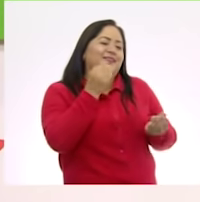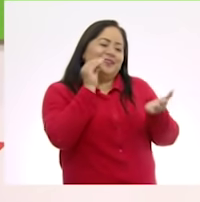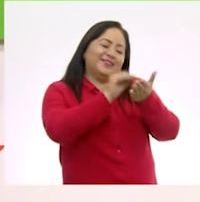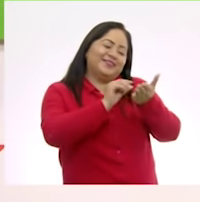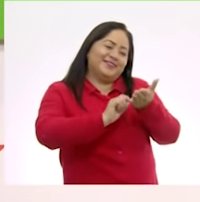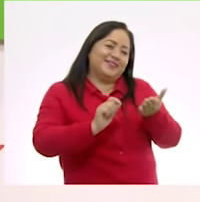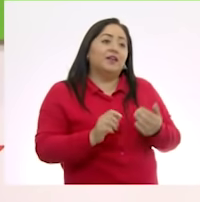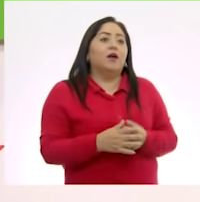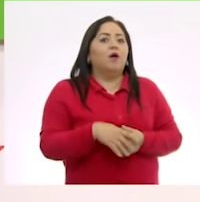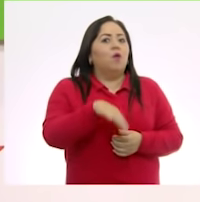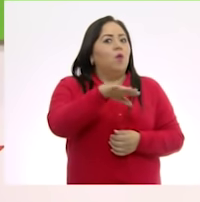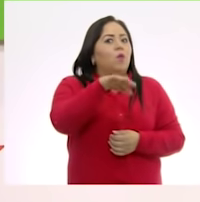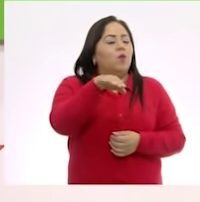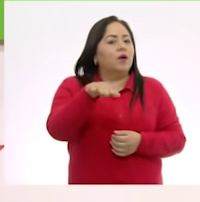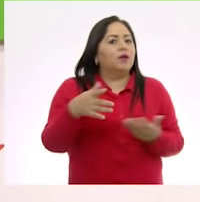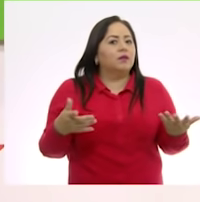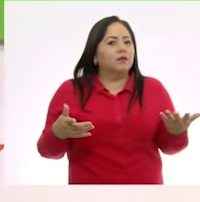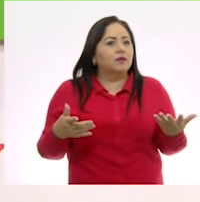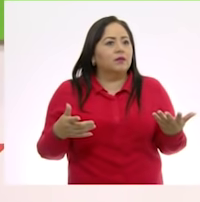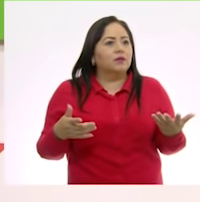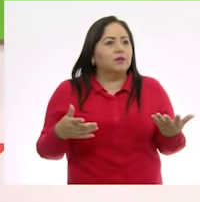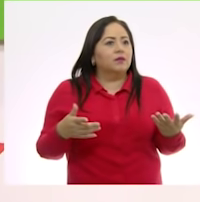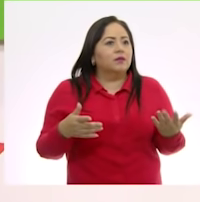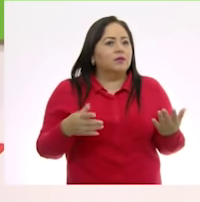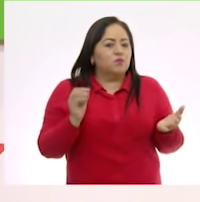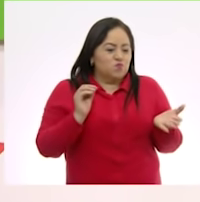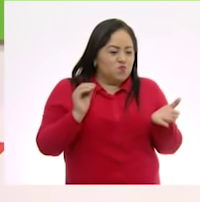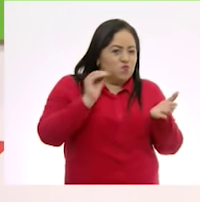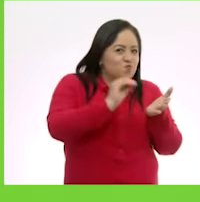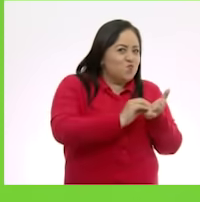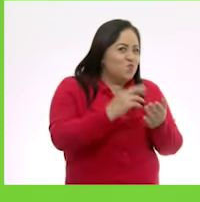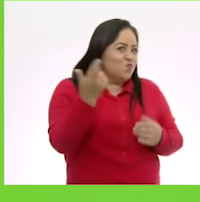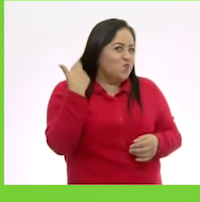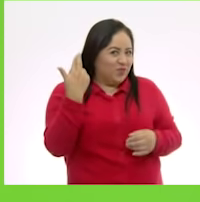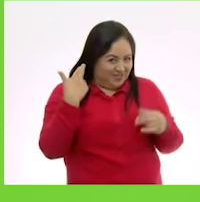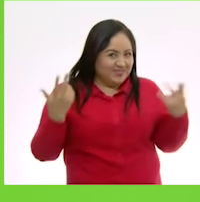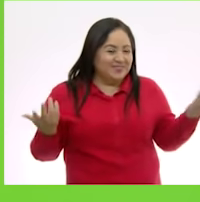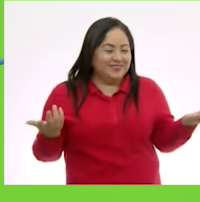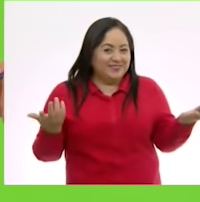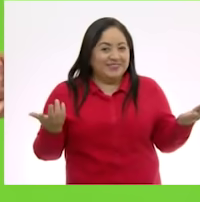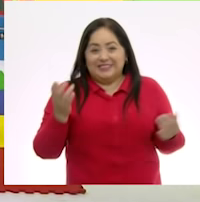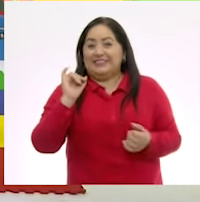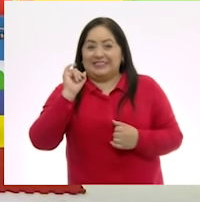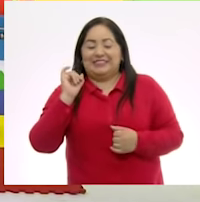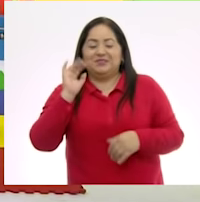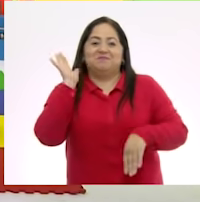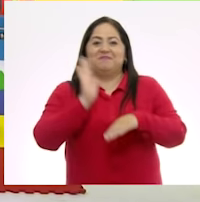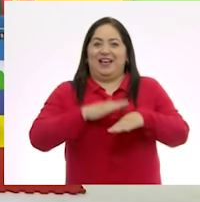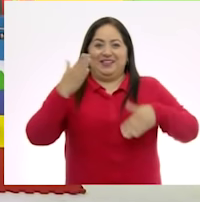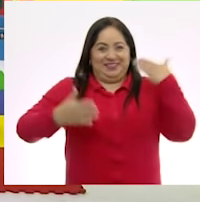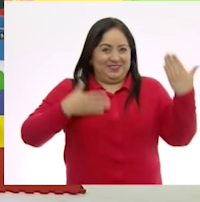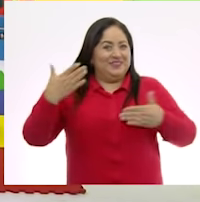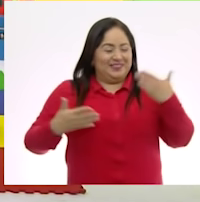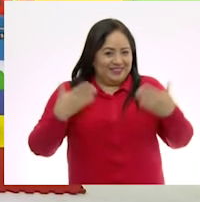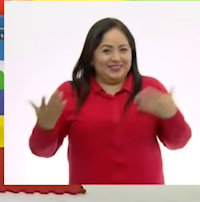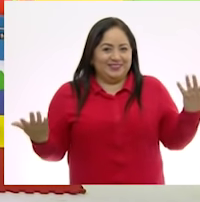Sí. Oigan, ¿y si le ponemos música? ¡Sí! Así va a ser más